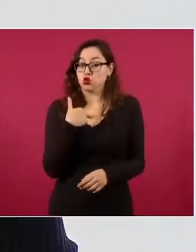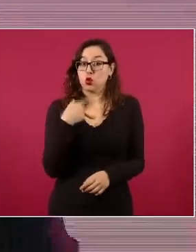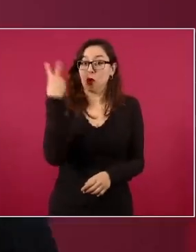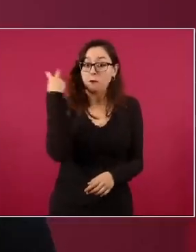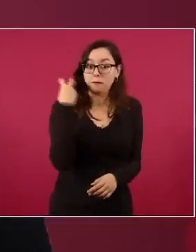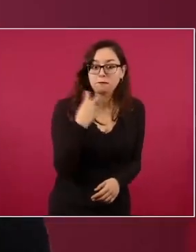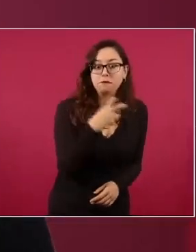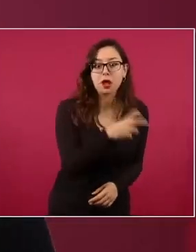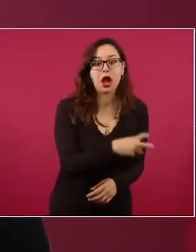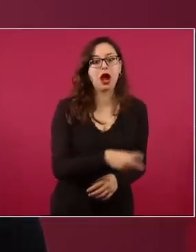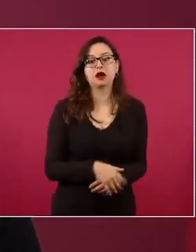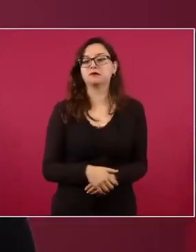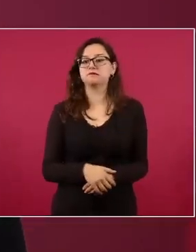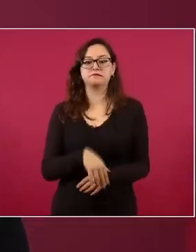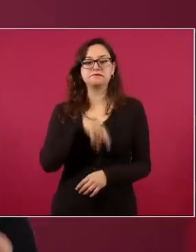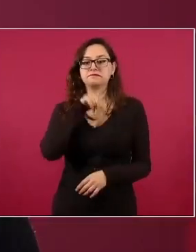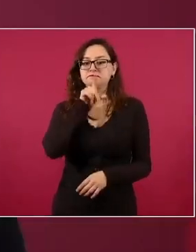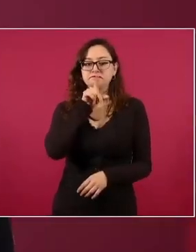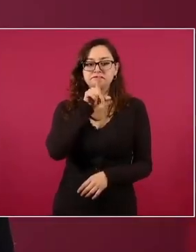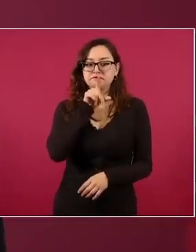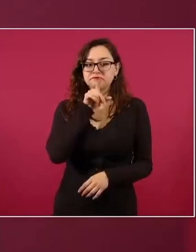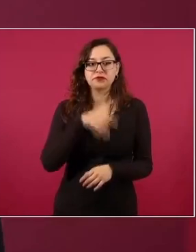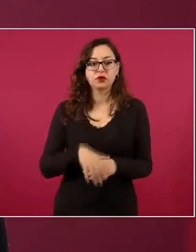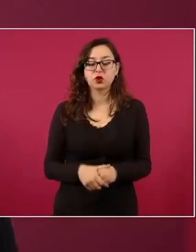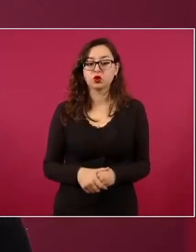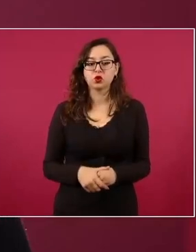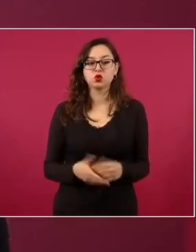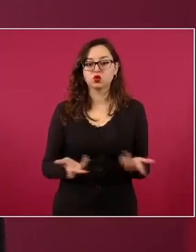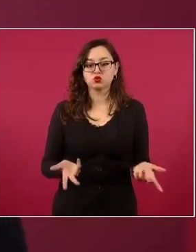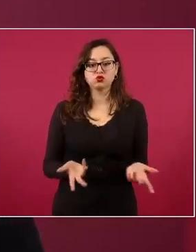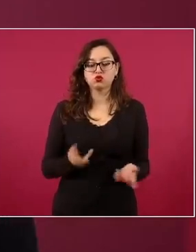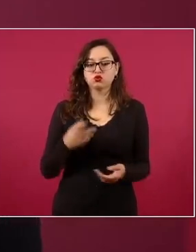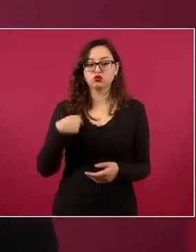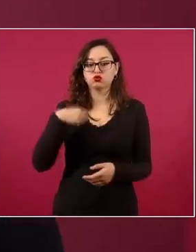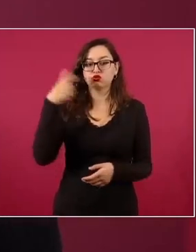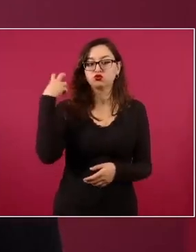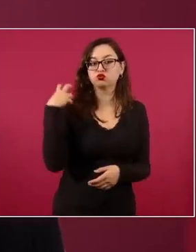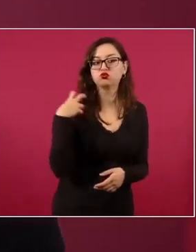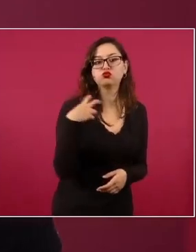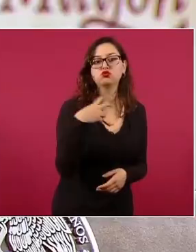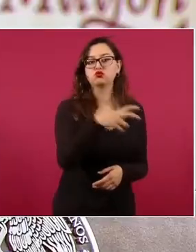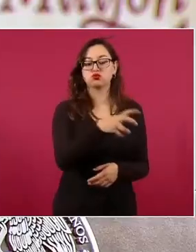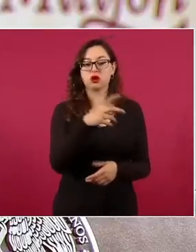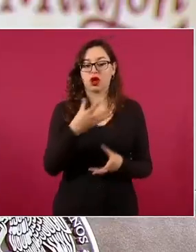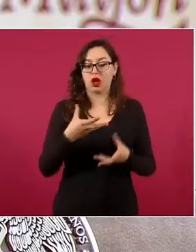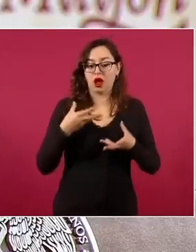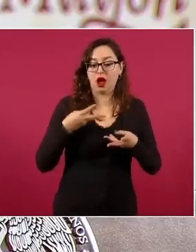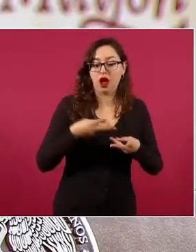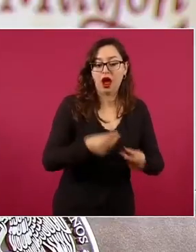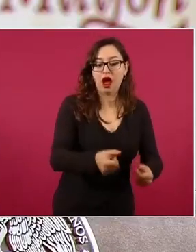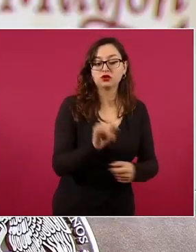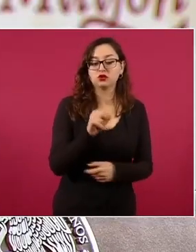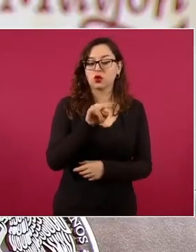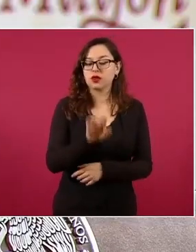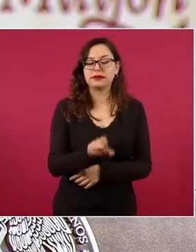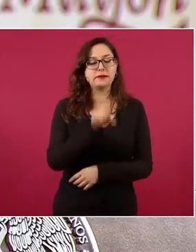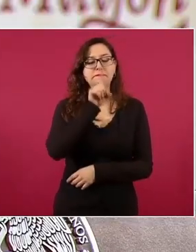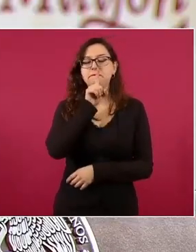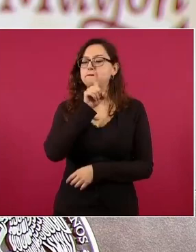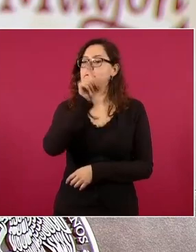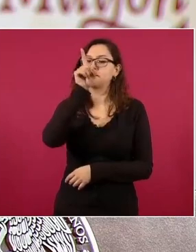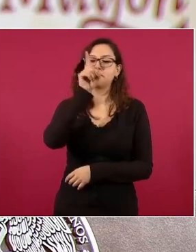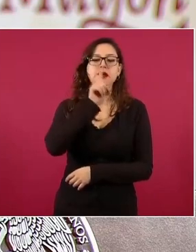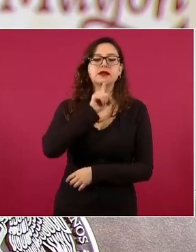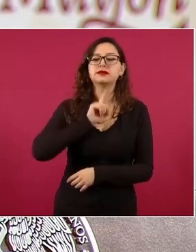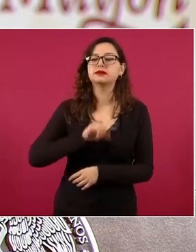del país. Es un viaje con cargo al presupuesto del INE. Nada más lejano de la realidad. Sin